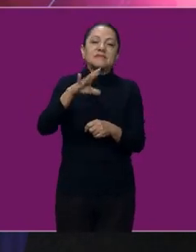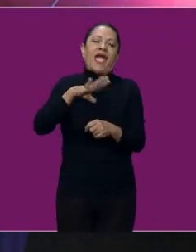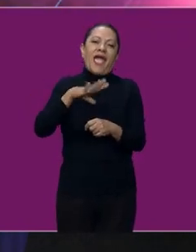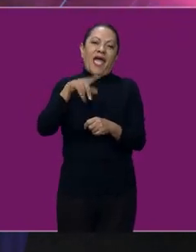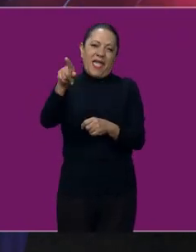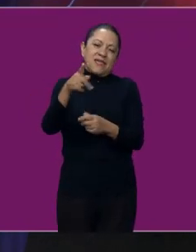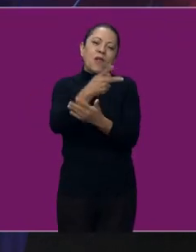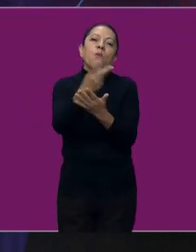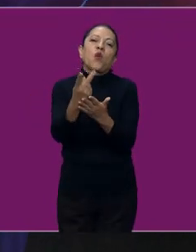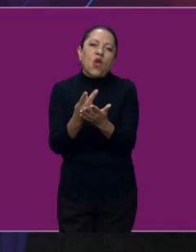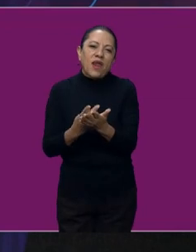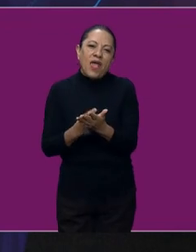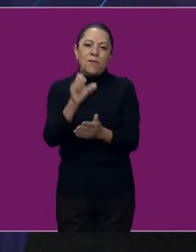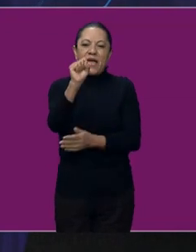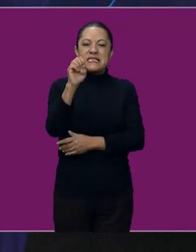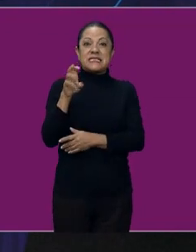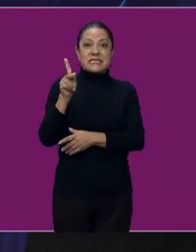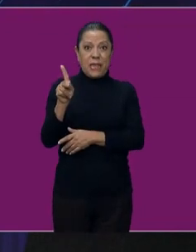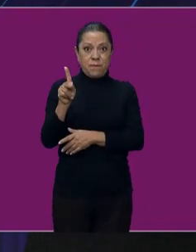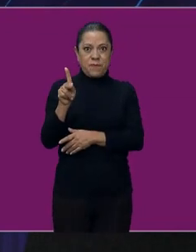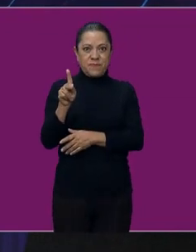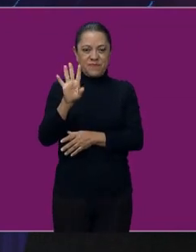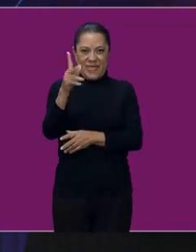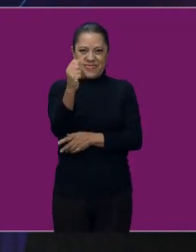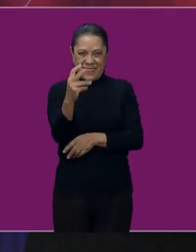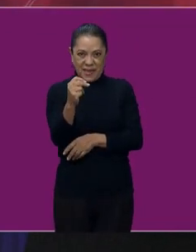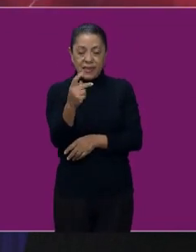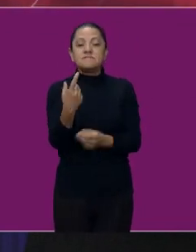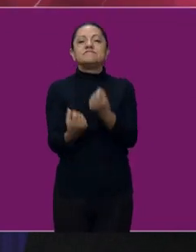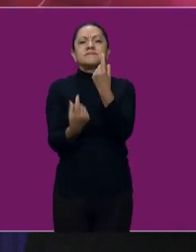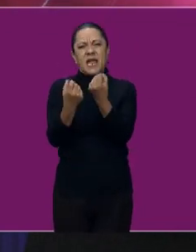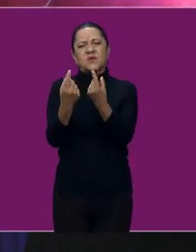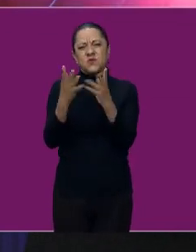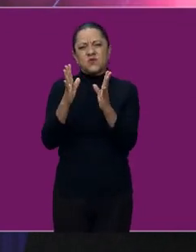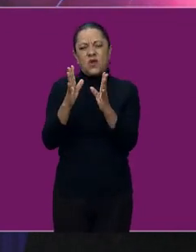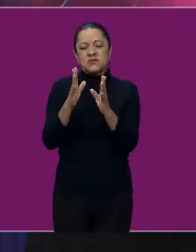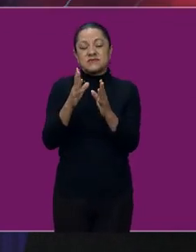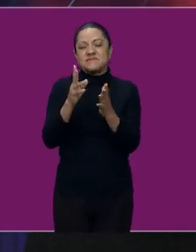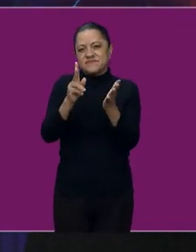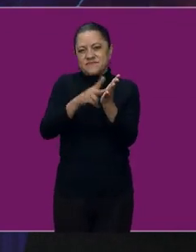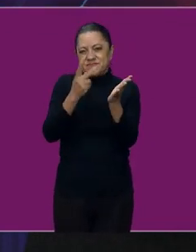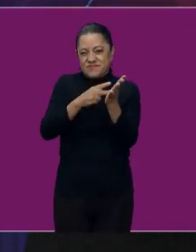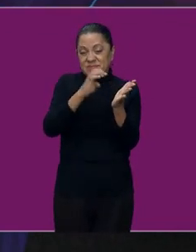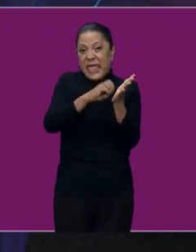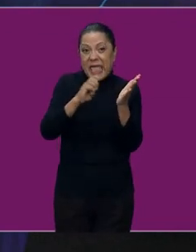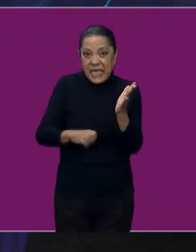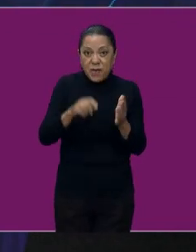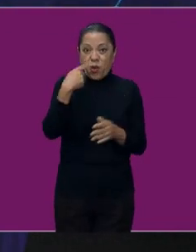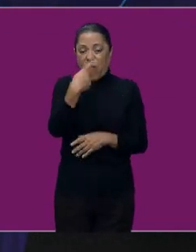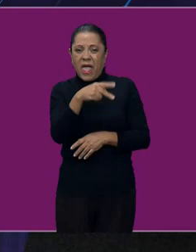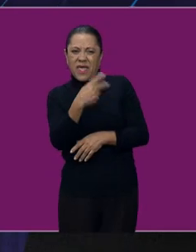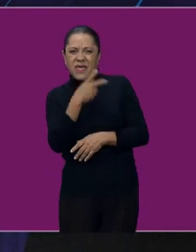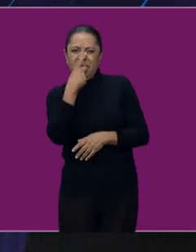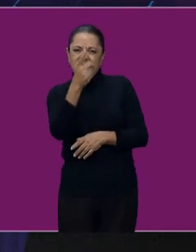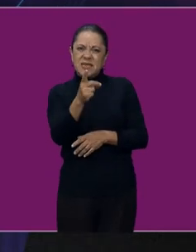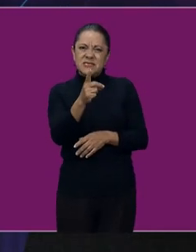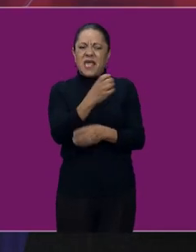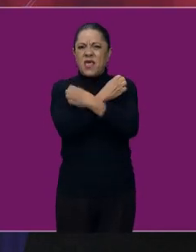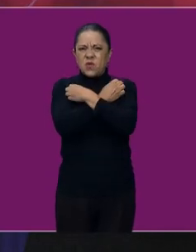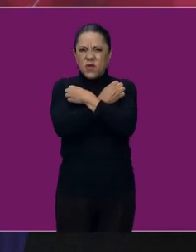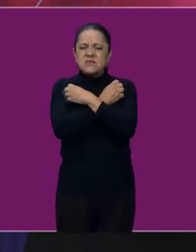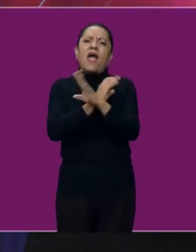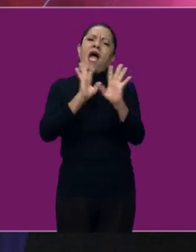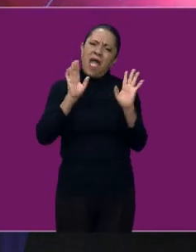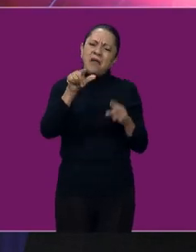algunos al principio con intérpretes pasaron un programa en donde dijeron ah pues tiene intérprete ahí está